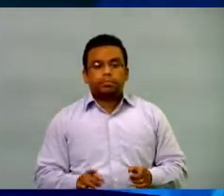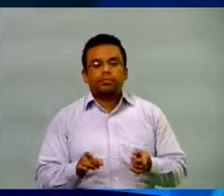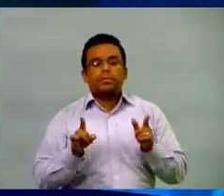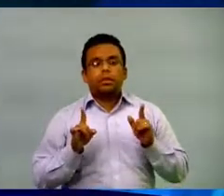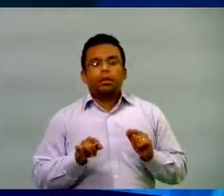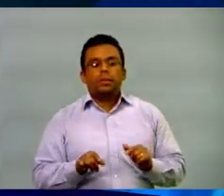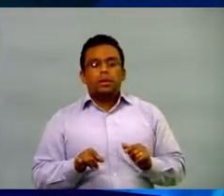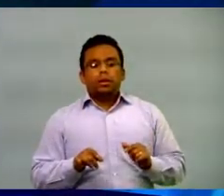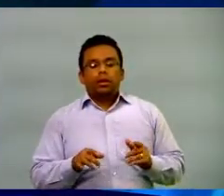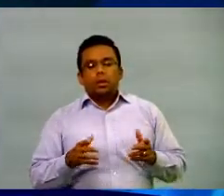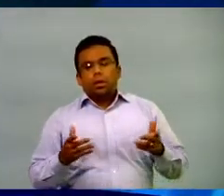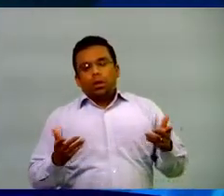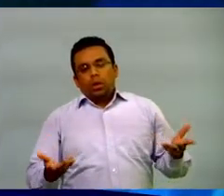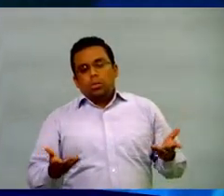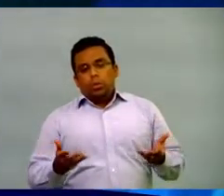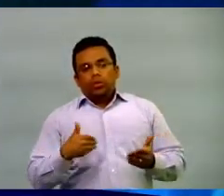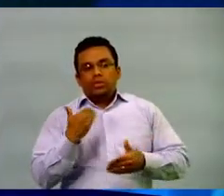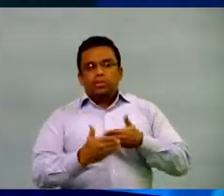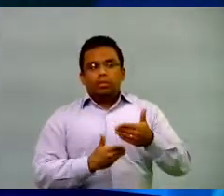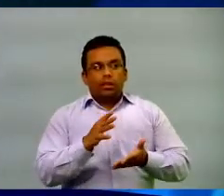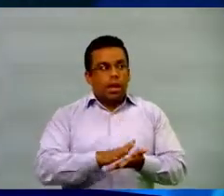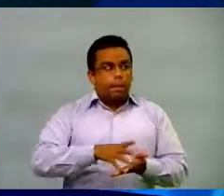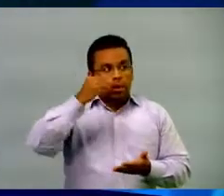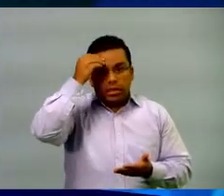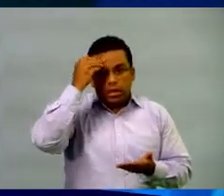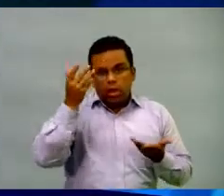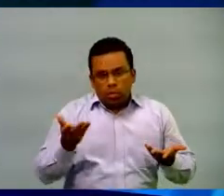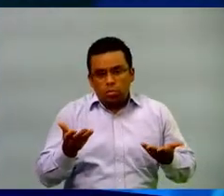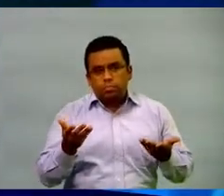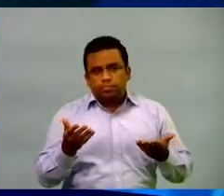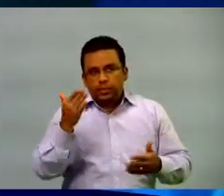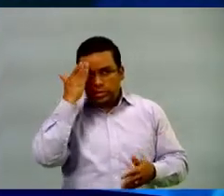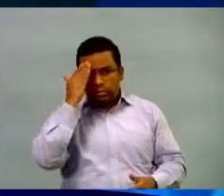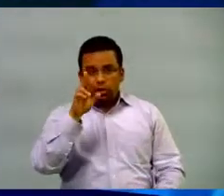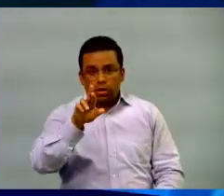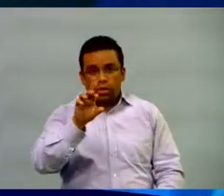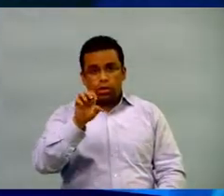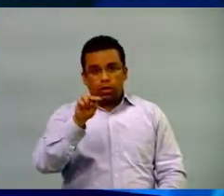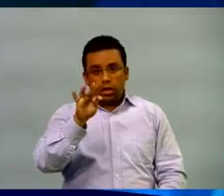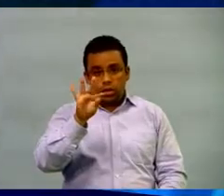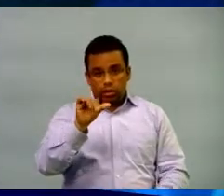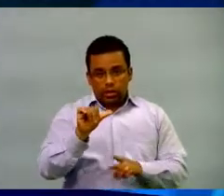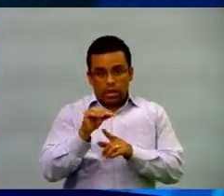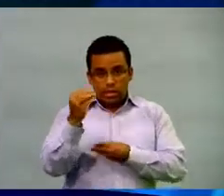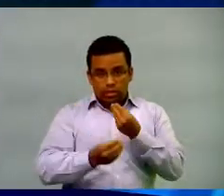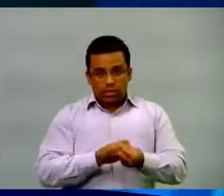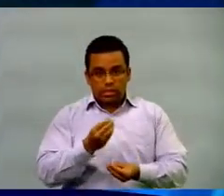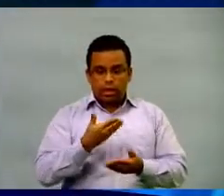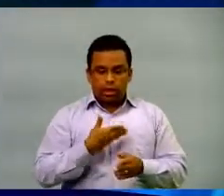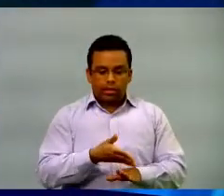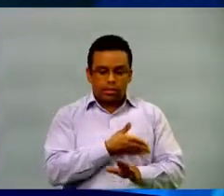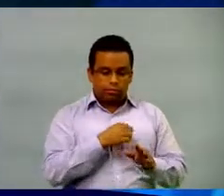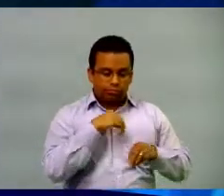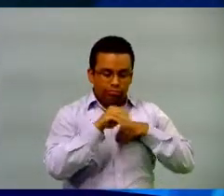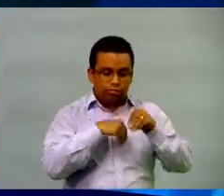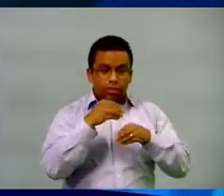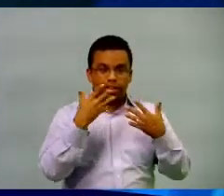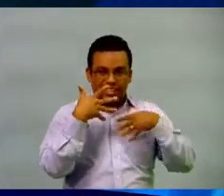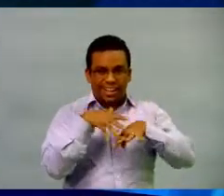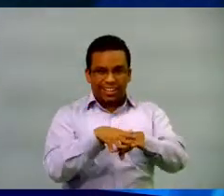Digamos que Renata se vio abocado también bajo la necesidad de hacer sus procesos más masivos y utilizando esta red moderna antes descrita,